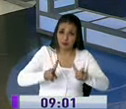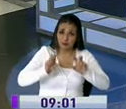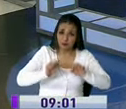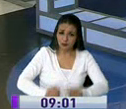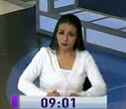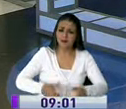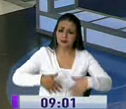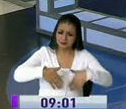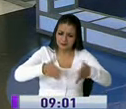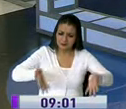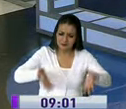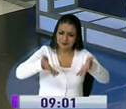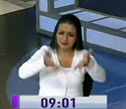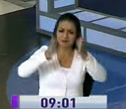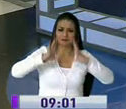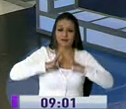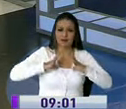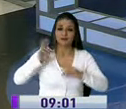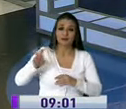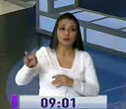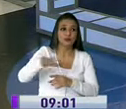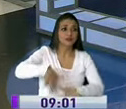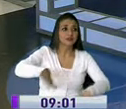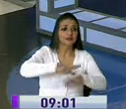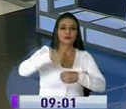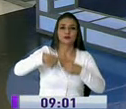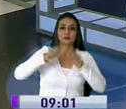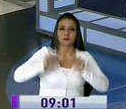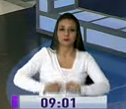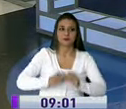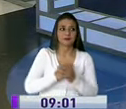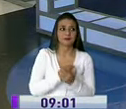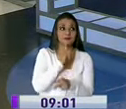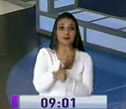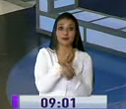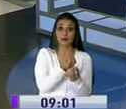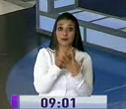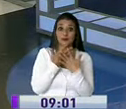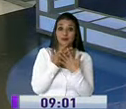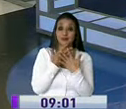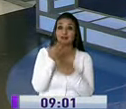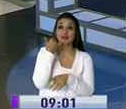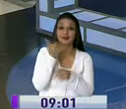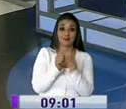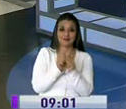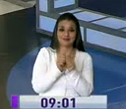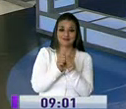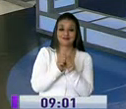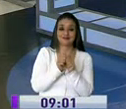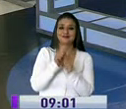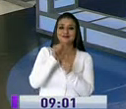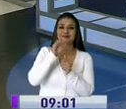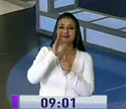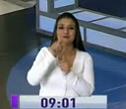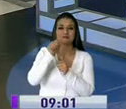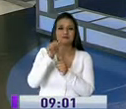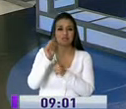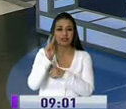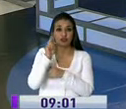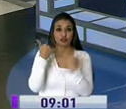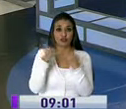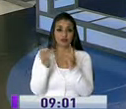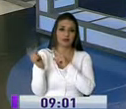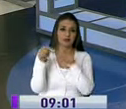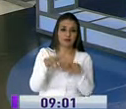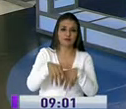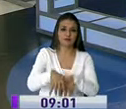hágalo por favor. Hagamos turismo también. ¿Y sabes qué me cuentan a través de nuestra aplicación? Es Windows Chat. ¿Sí? Windows Chat, que ya se están concentrando ya en